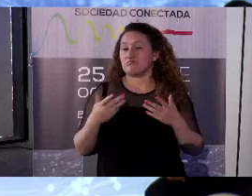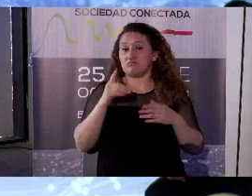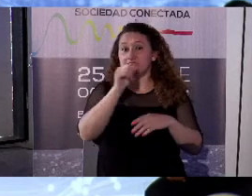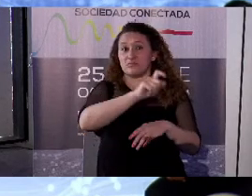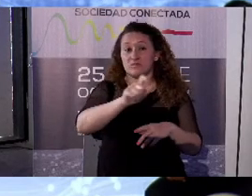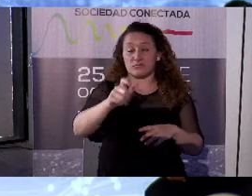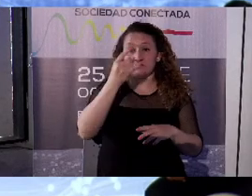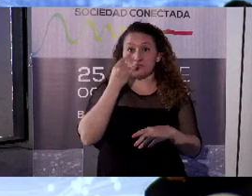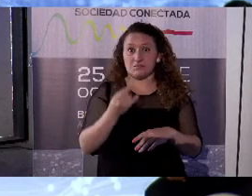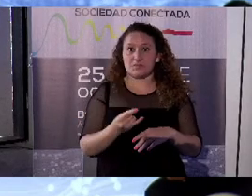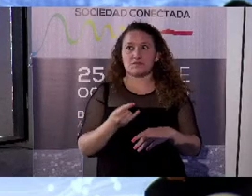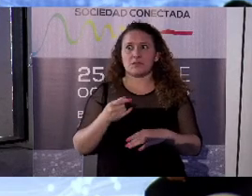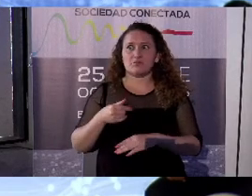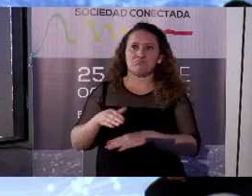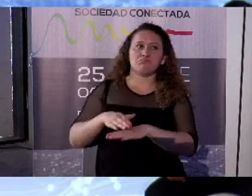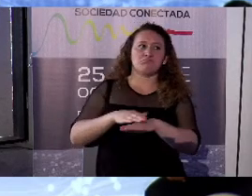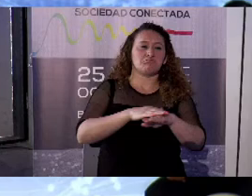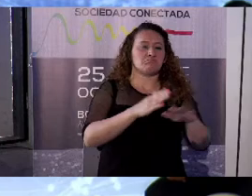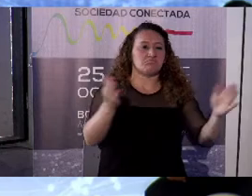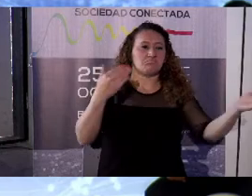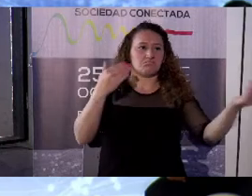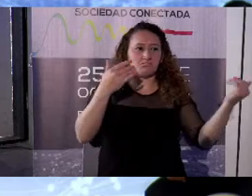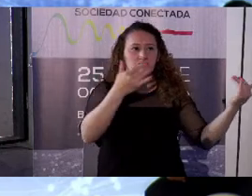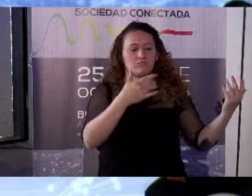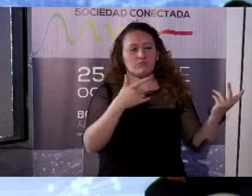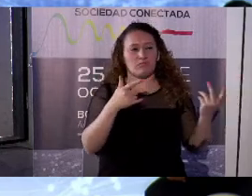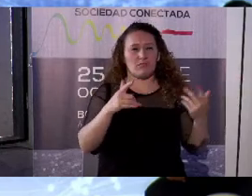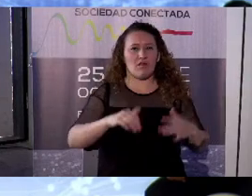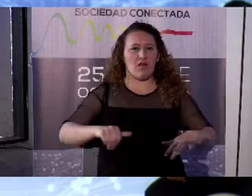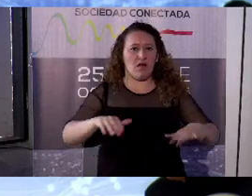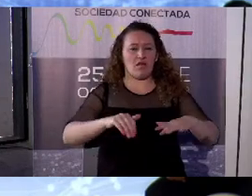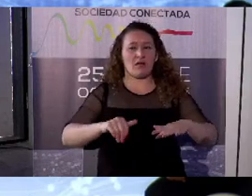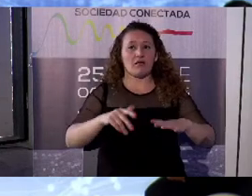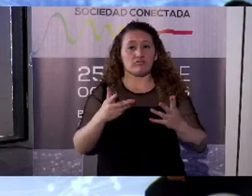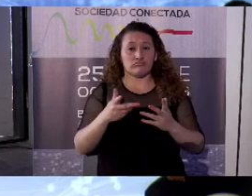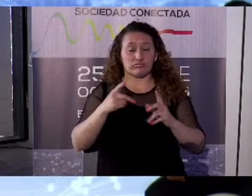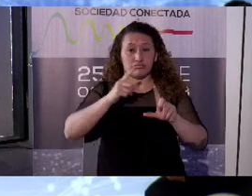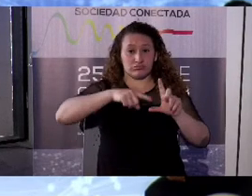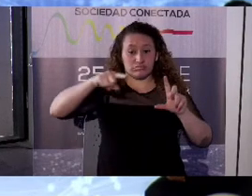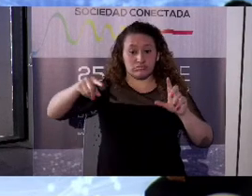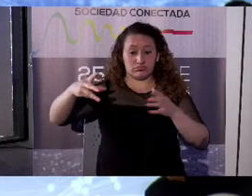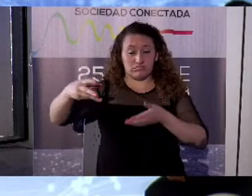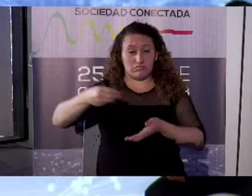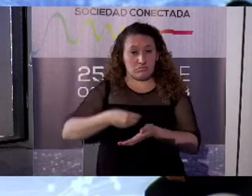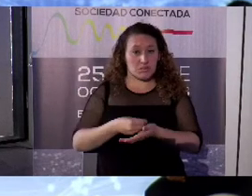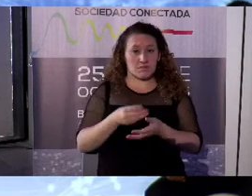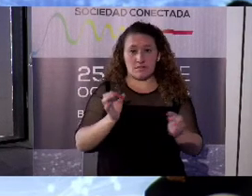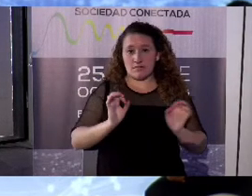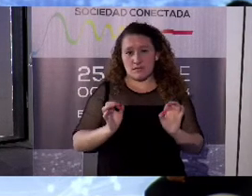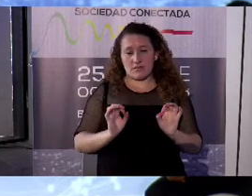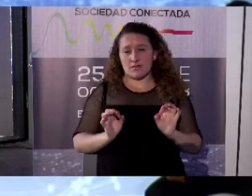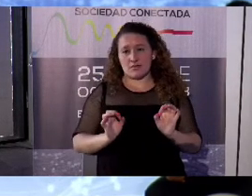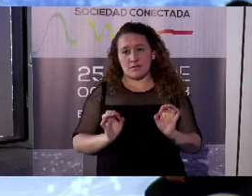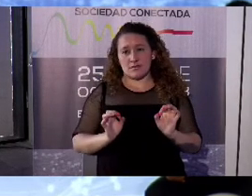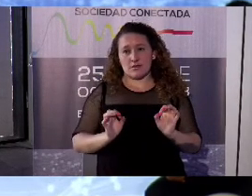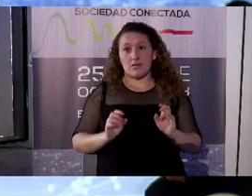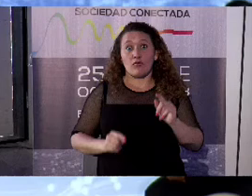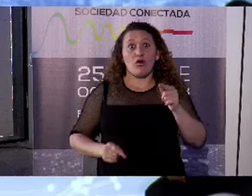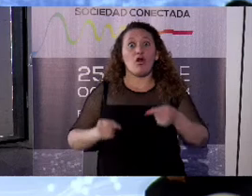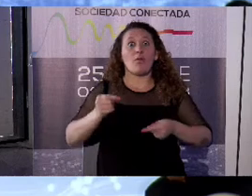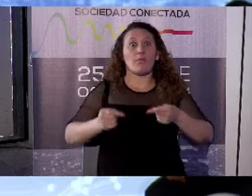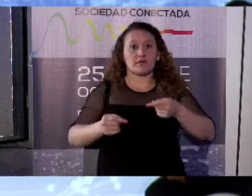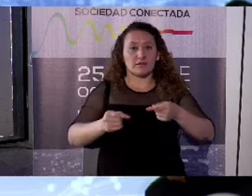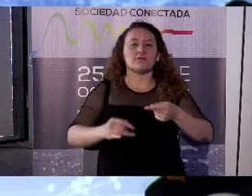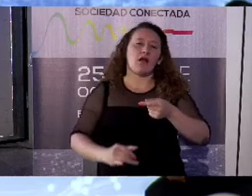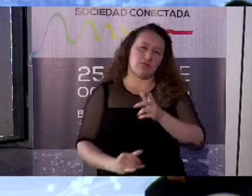a brindar servicio en áreas no servidas para lo cual no se va a cobrar por el espectro salvo que sea un área en competencia